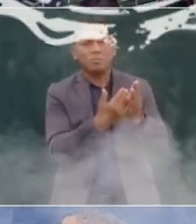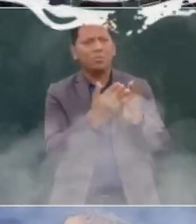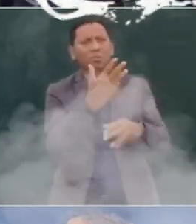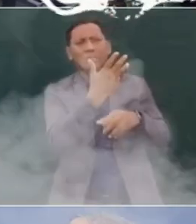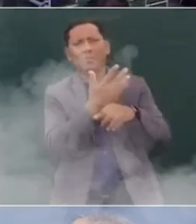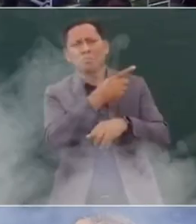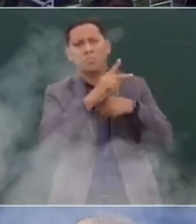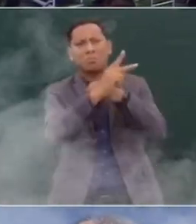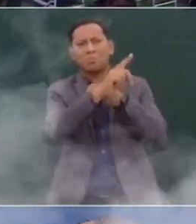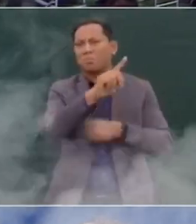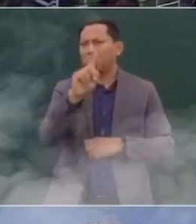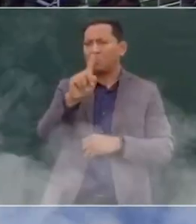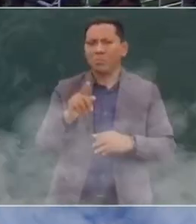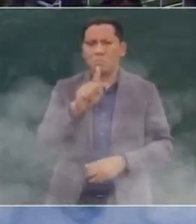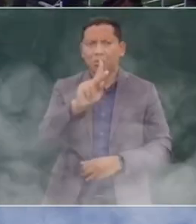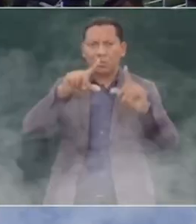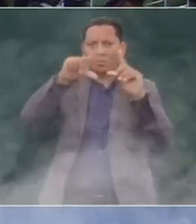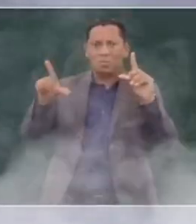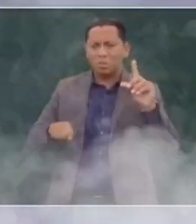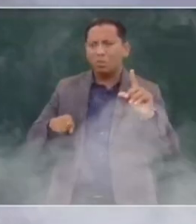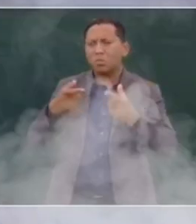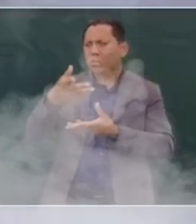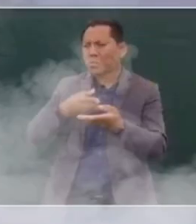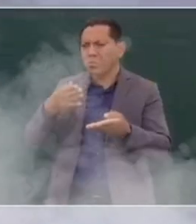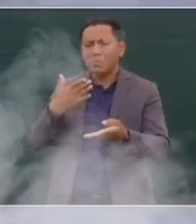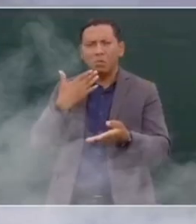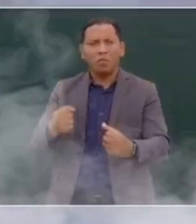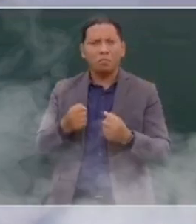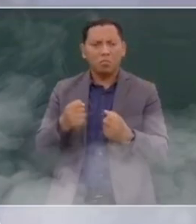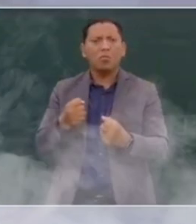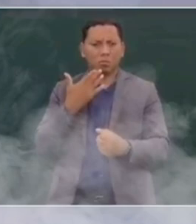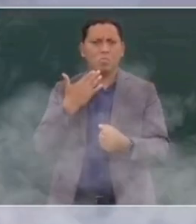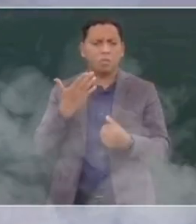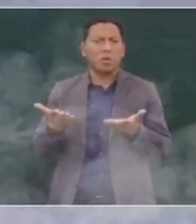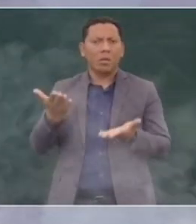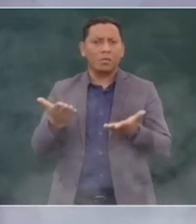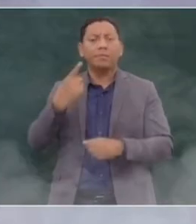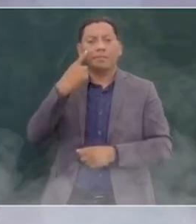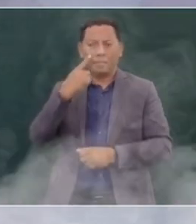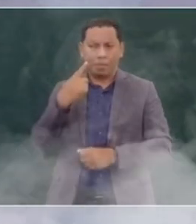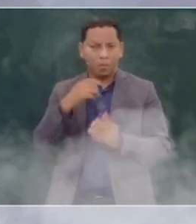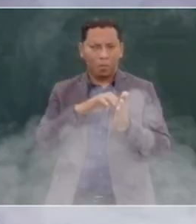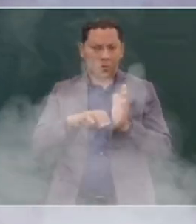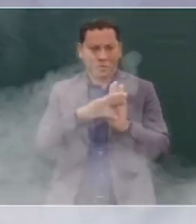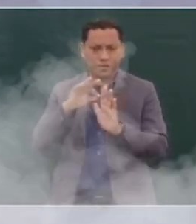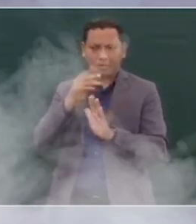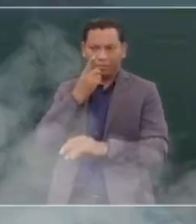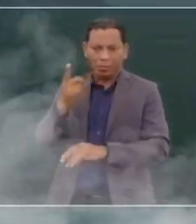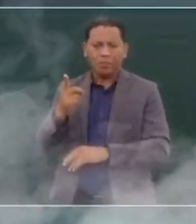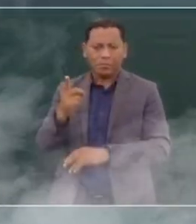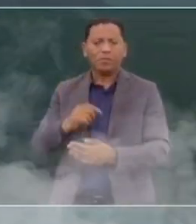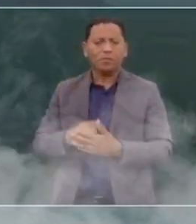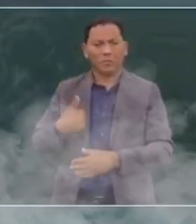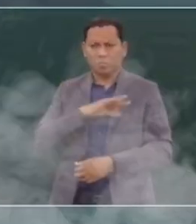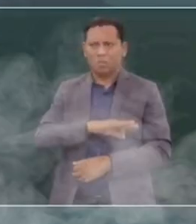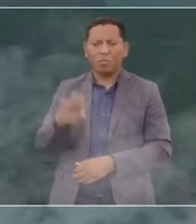Pero la economía de México es sólida. Les doy un dato que lo puedo